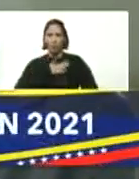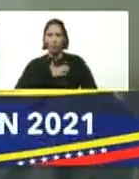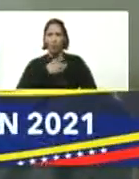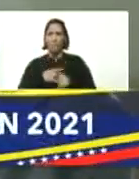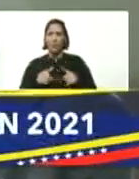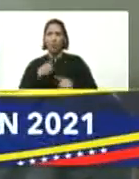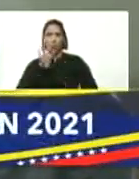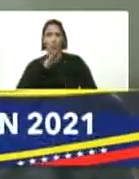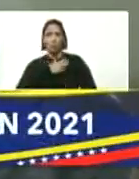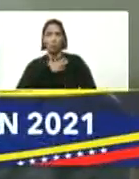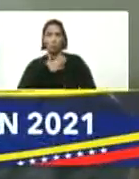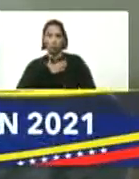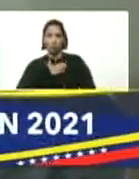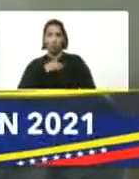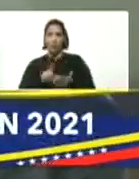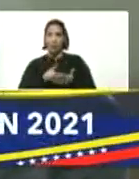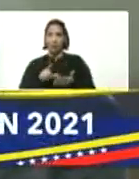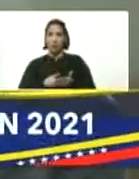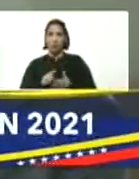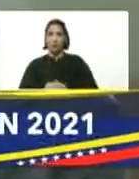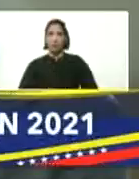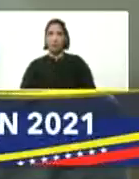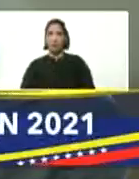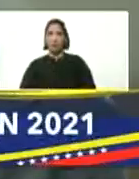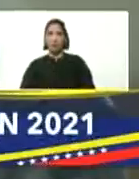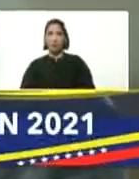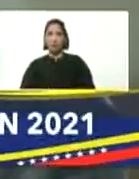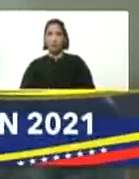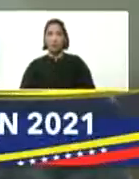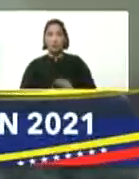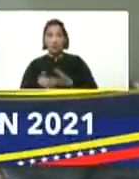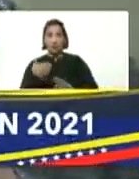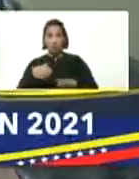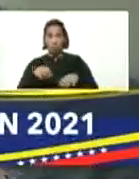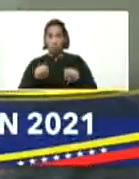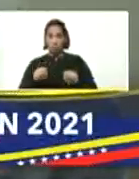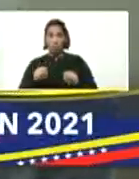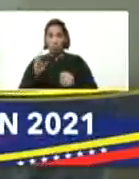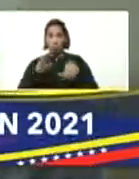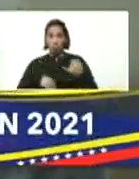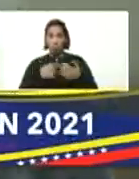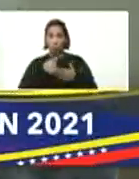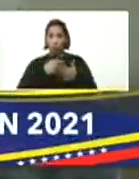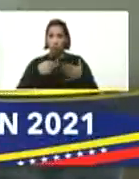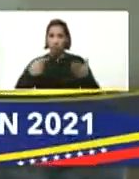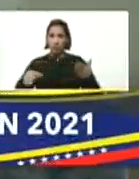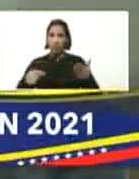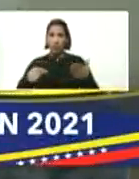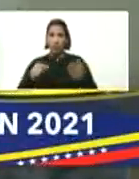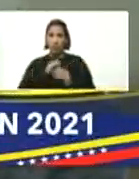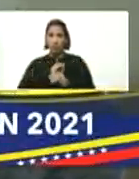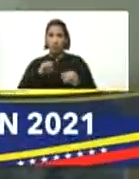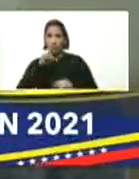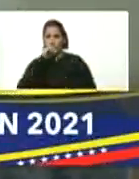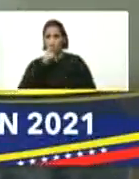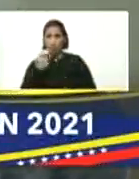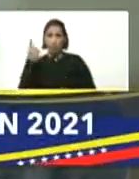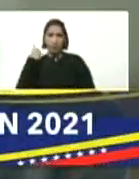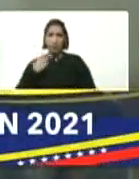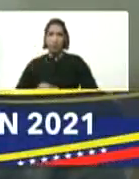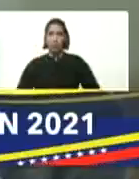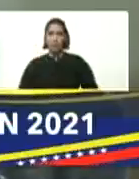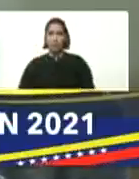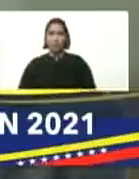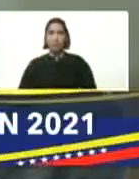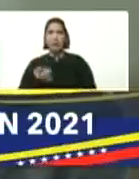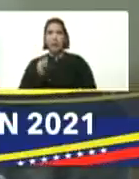cuatro libros míos, hay reediciones y está Salir de la Colonia, que es lo último que yo escribí, terminado el año pasado. Está